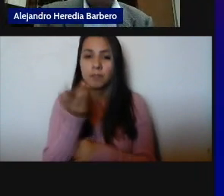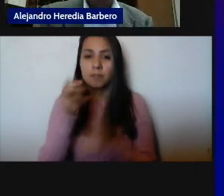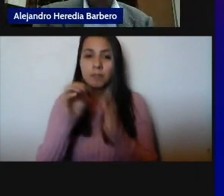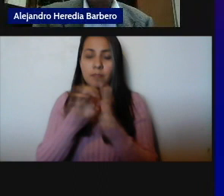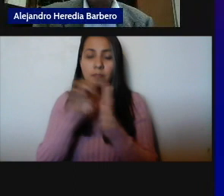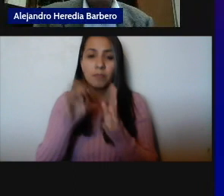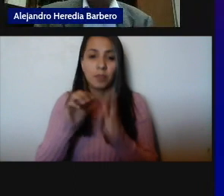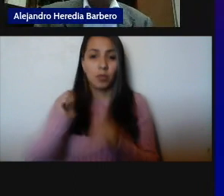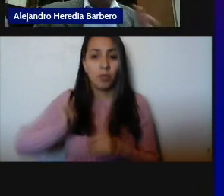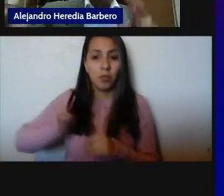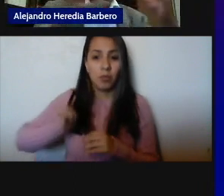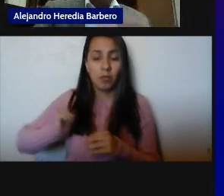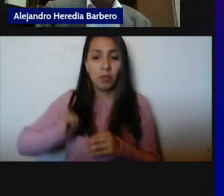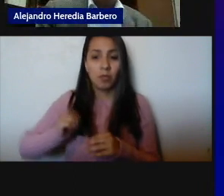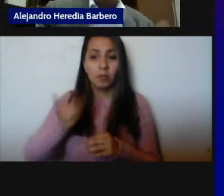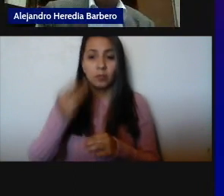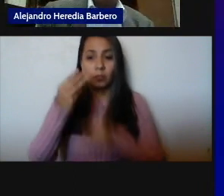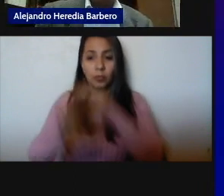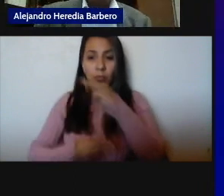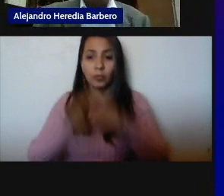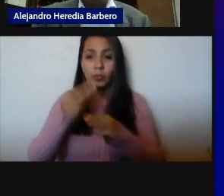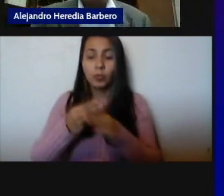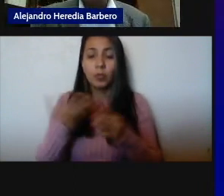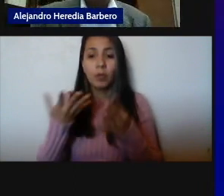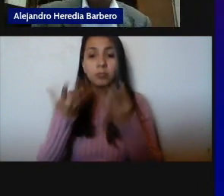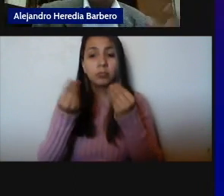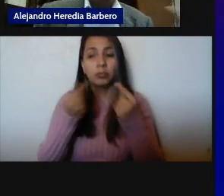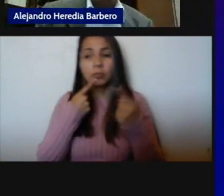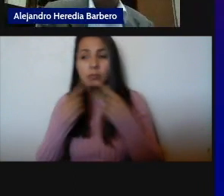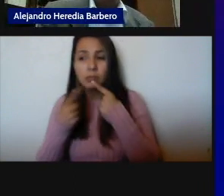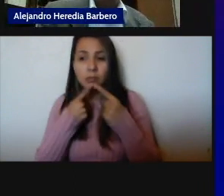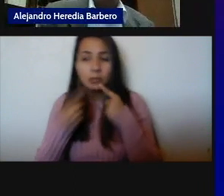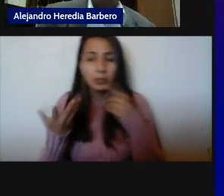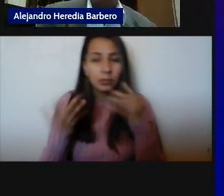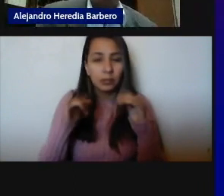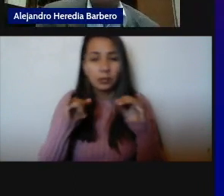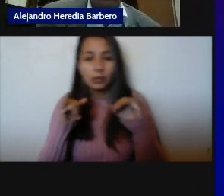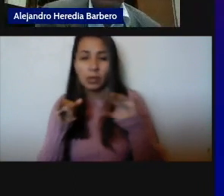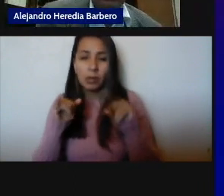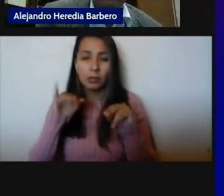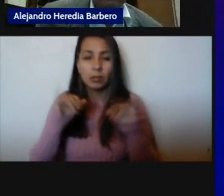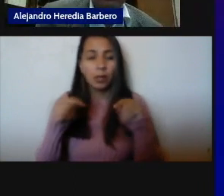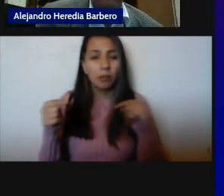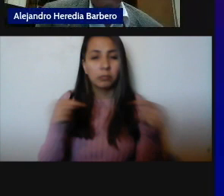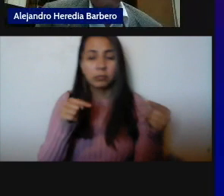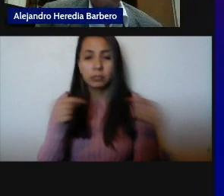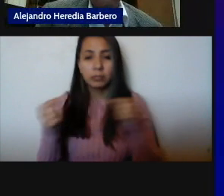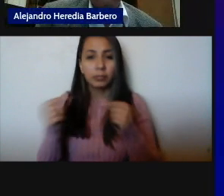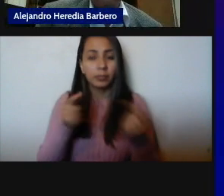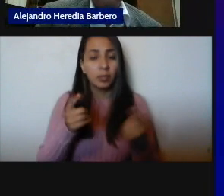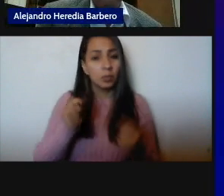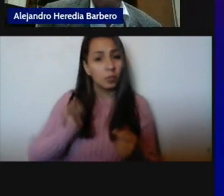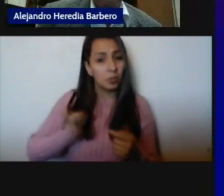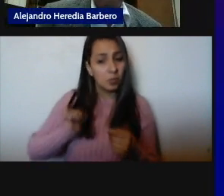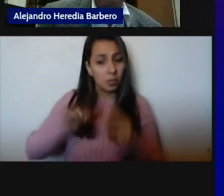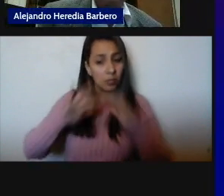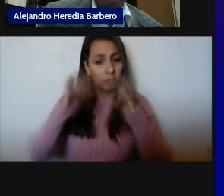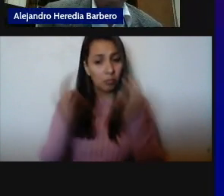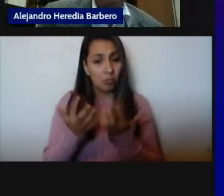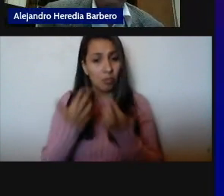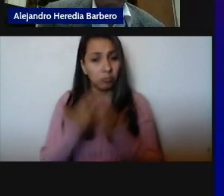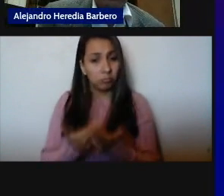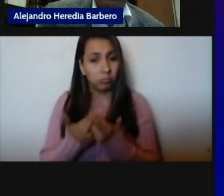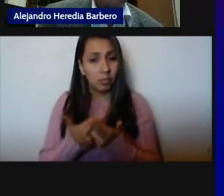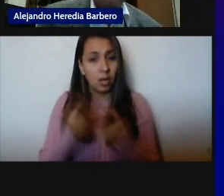de tierra primitiva, pues la discusión es si había una alta cantidad de oxígeno o no en